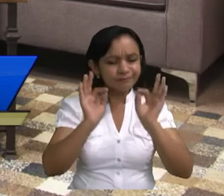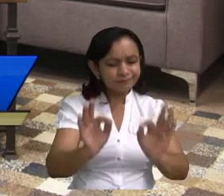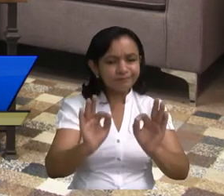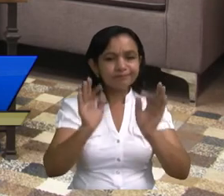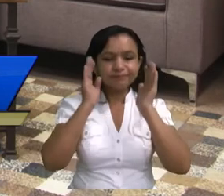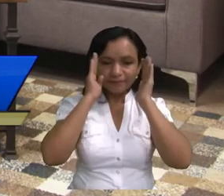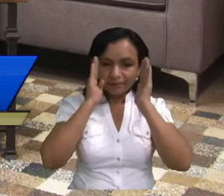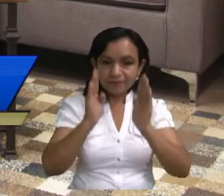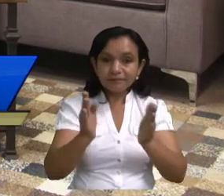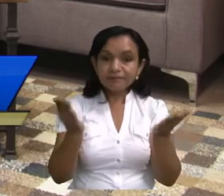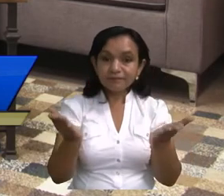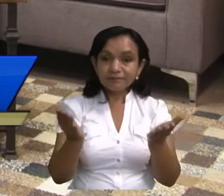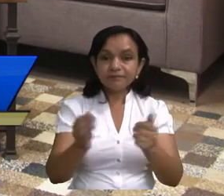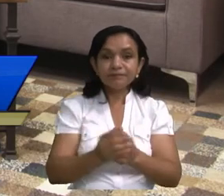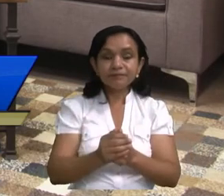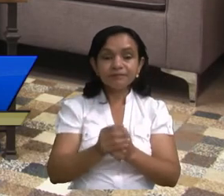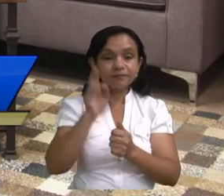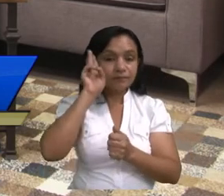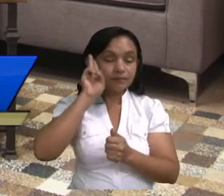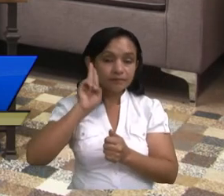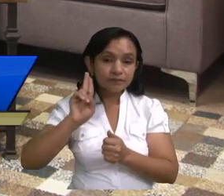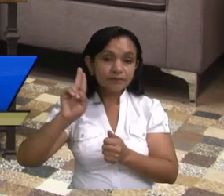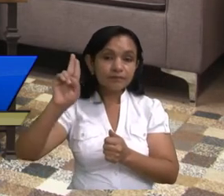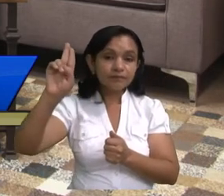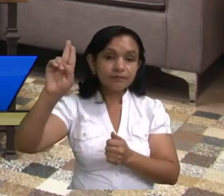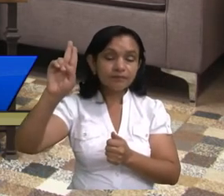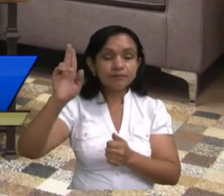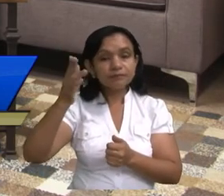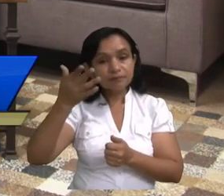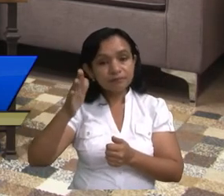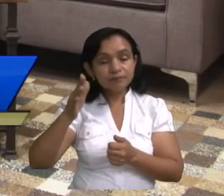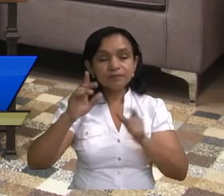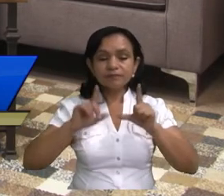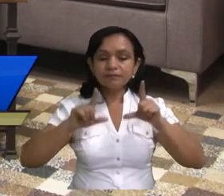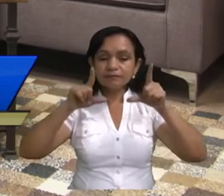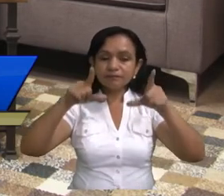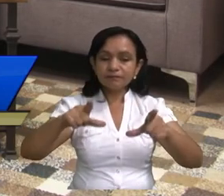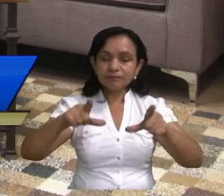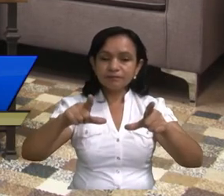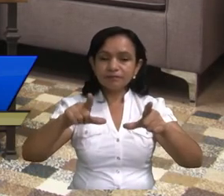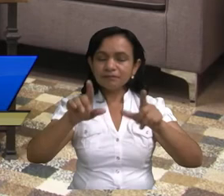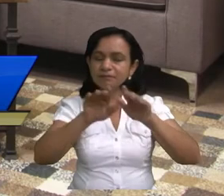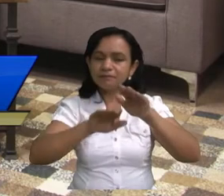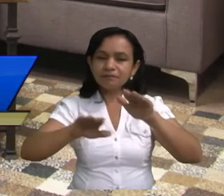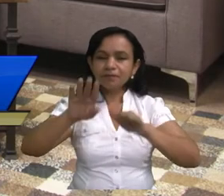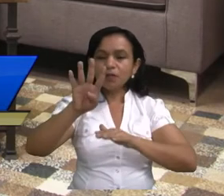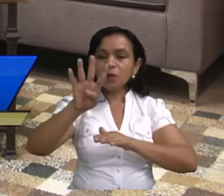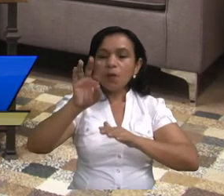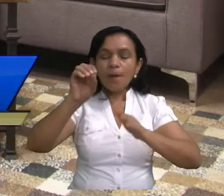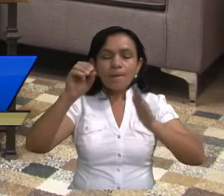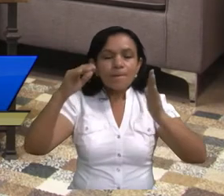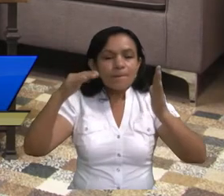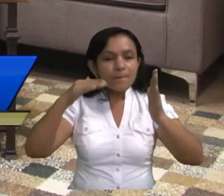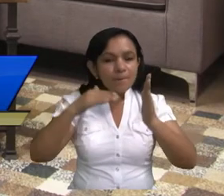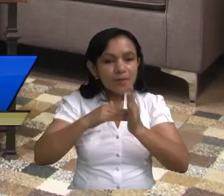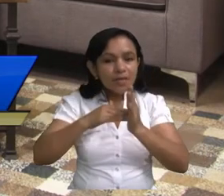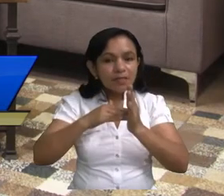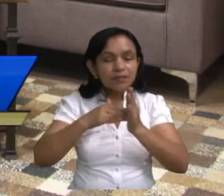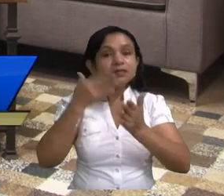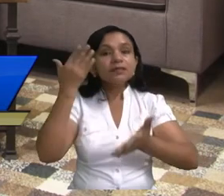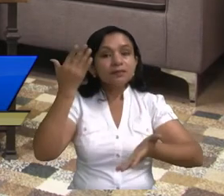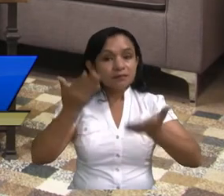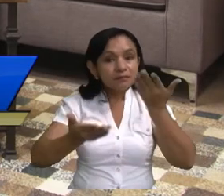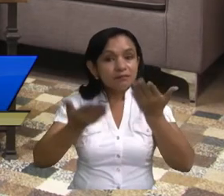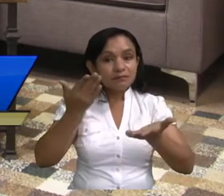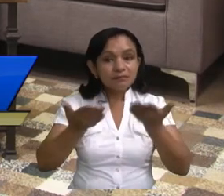calidad. Nosotros estamos previendo que este año vamos a pasar la matrícula de, vamos a pasar los 40.000, vamos a superar los 40.000,